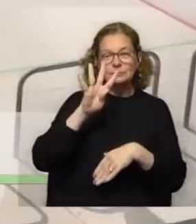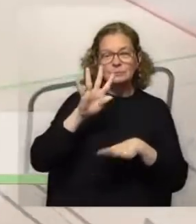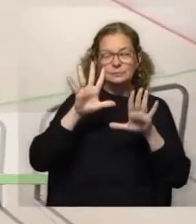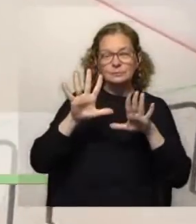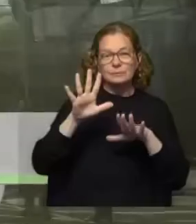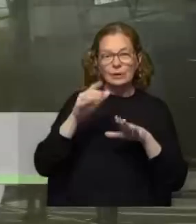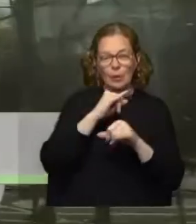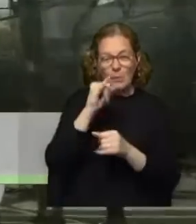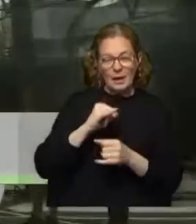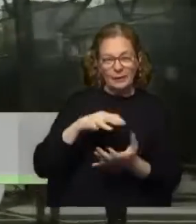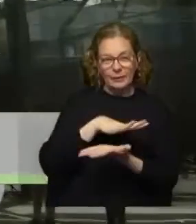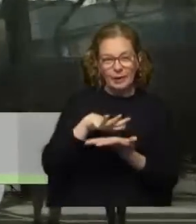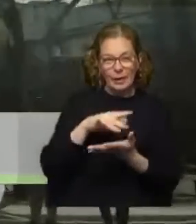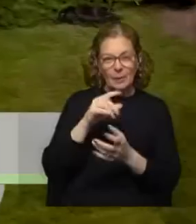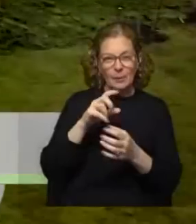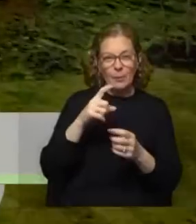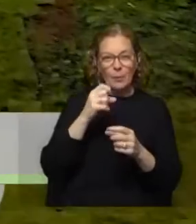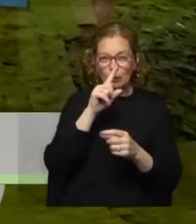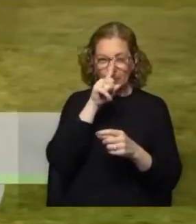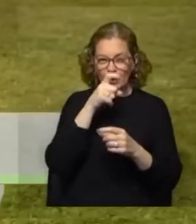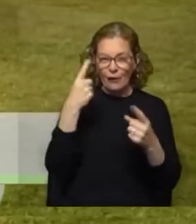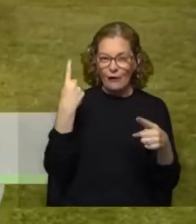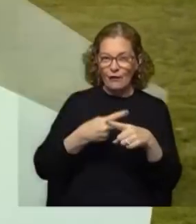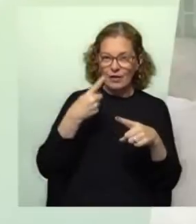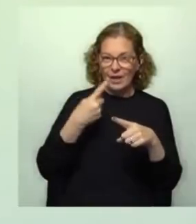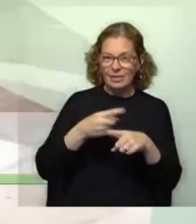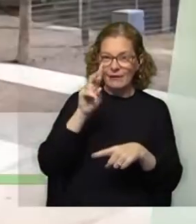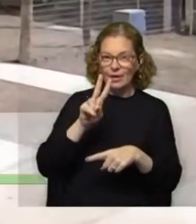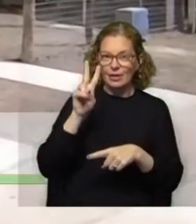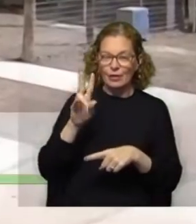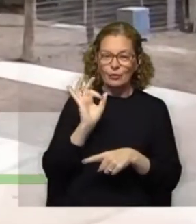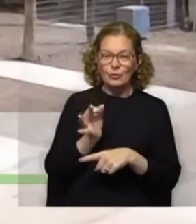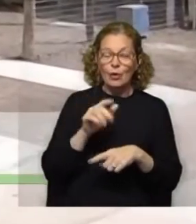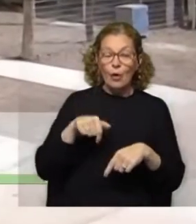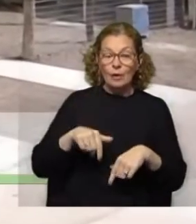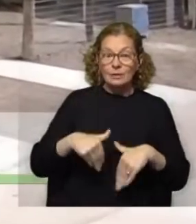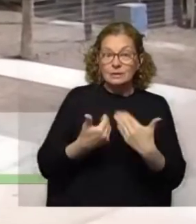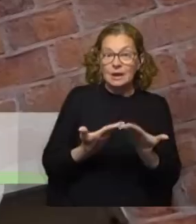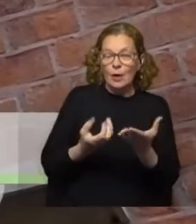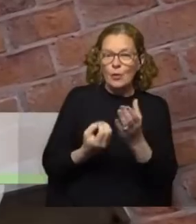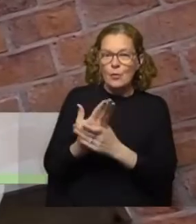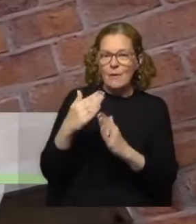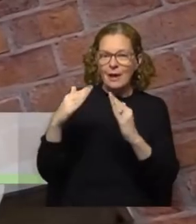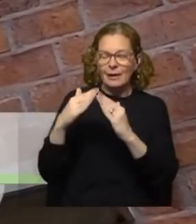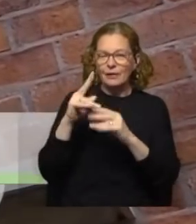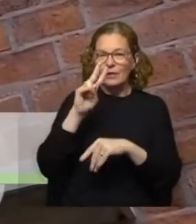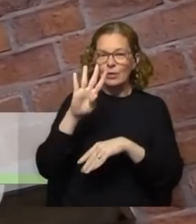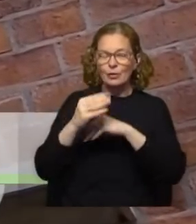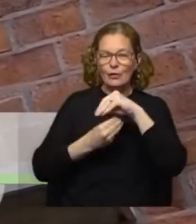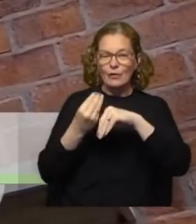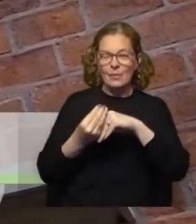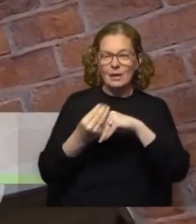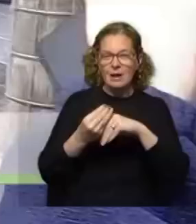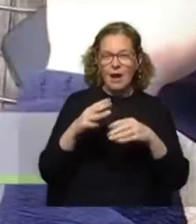plazas de Montevideo se visten de fiesta este sábado 22 de octubre hoy se entregaron nuevas viviendas a 24 familias en el barrio